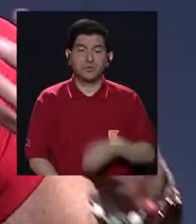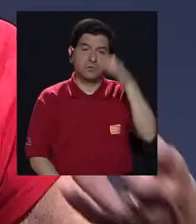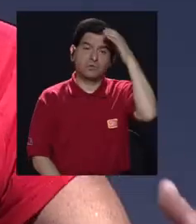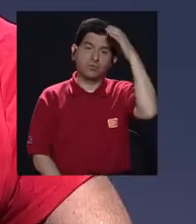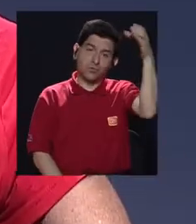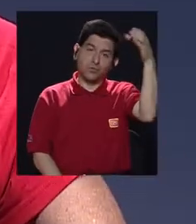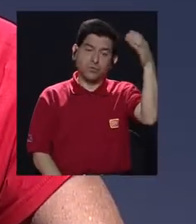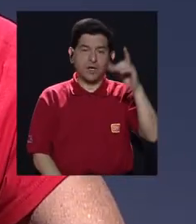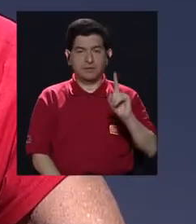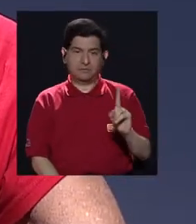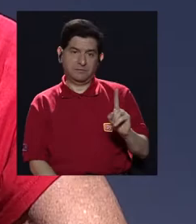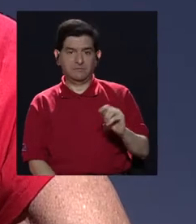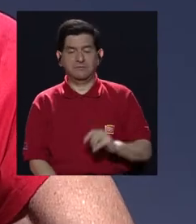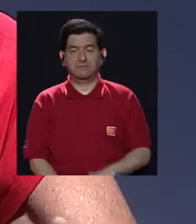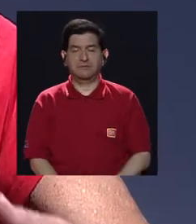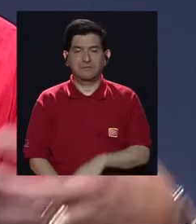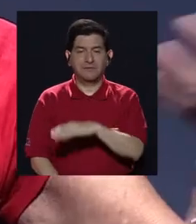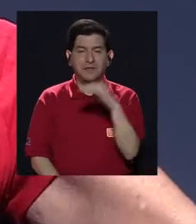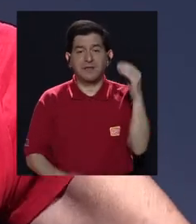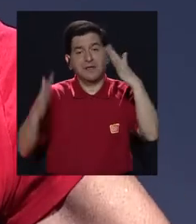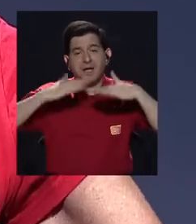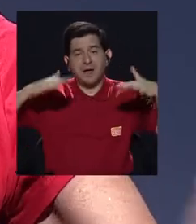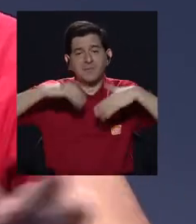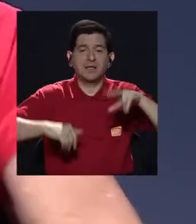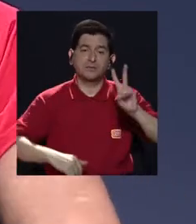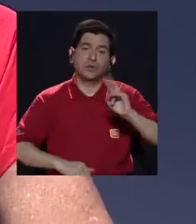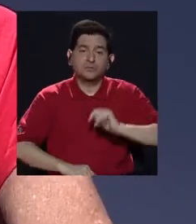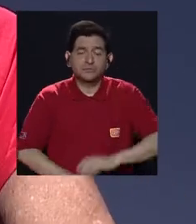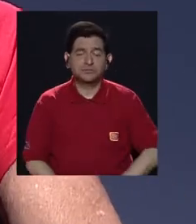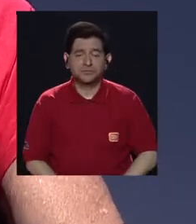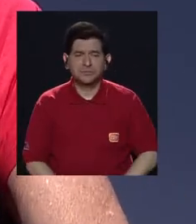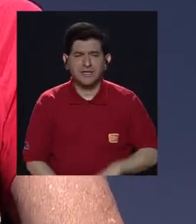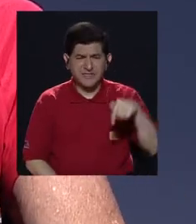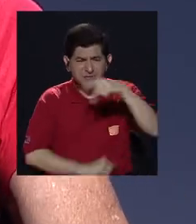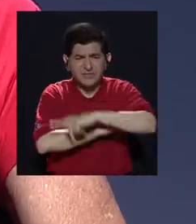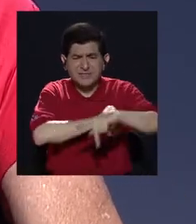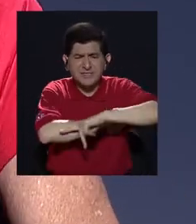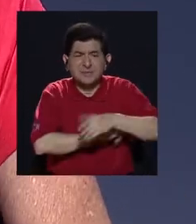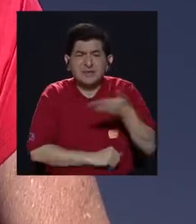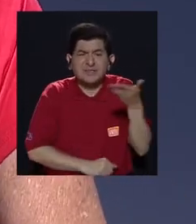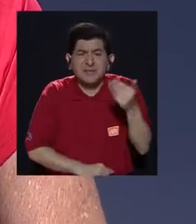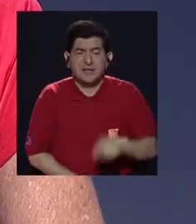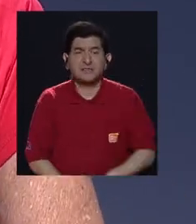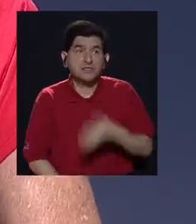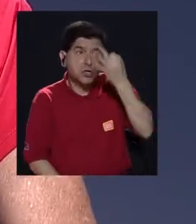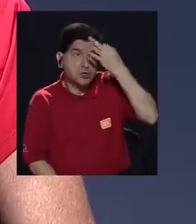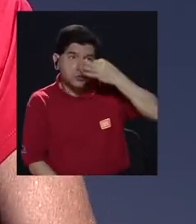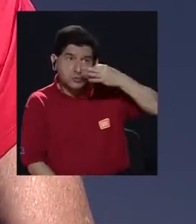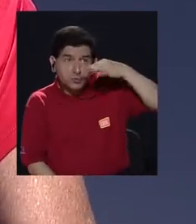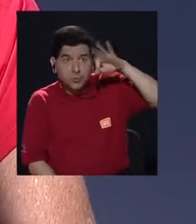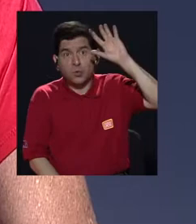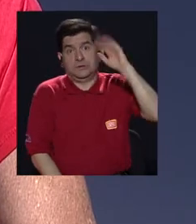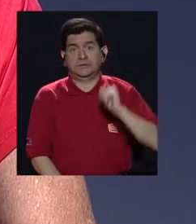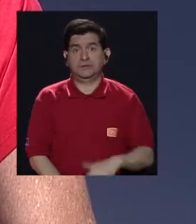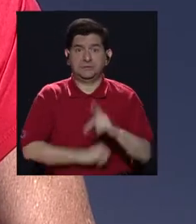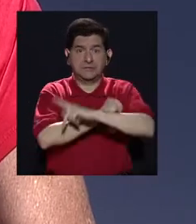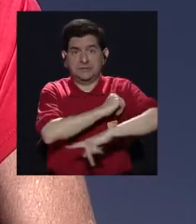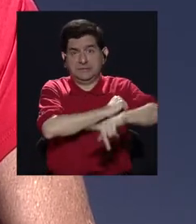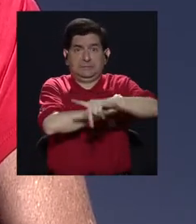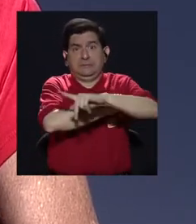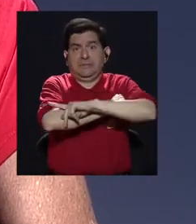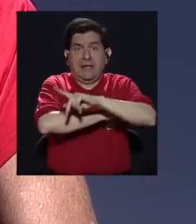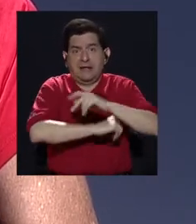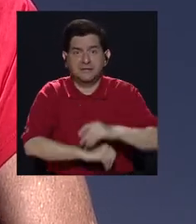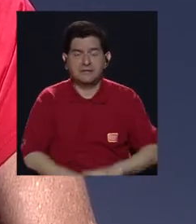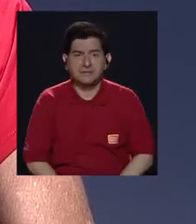es cultura y ambiente entonces en qué país vivimos si se supone que somos un